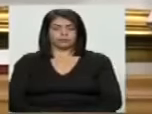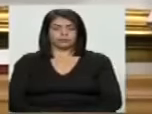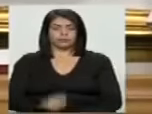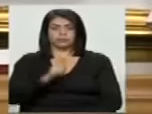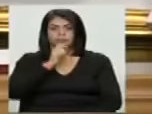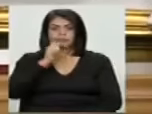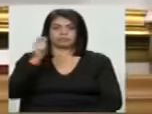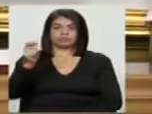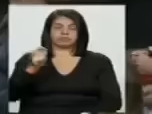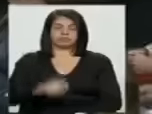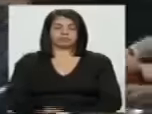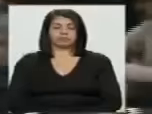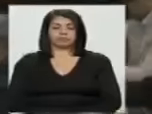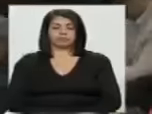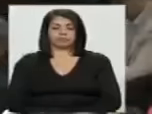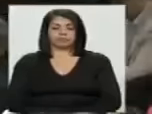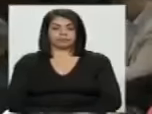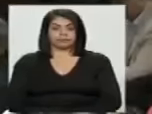Micrófono para el diputado.